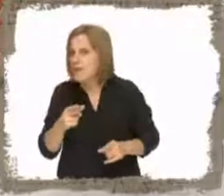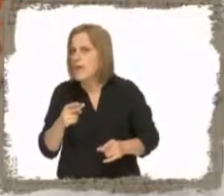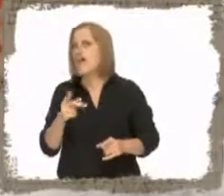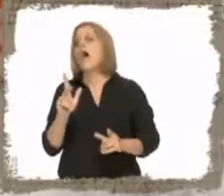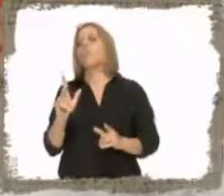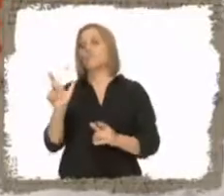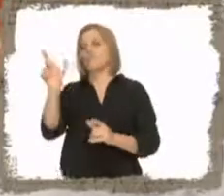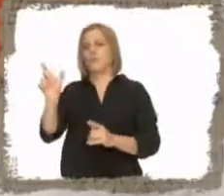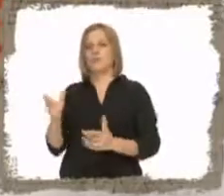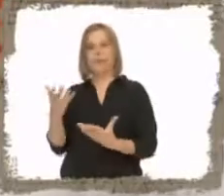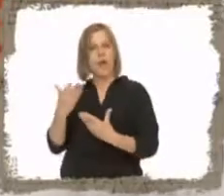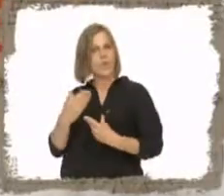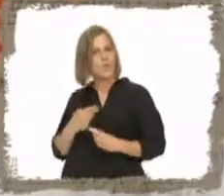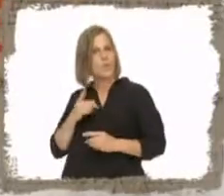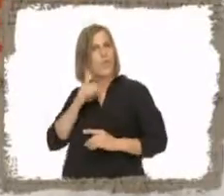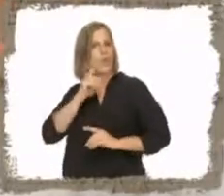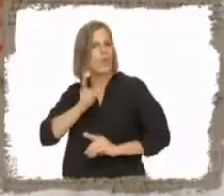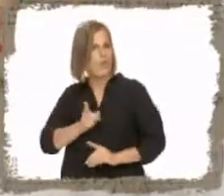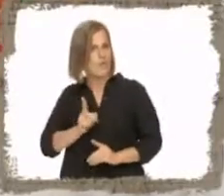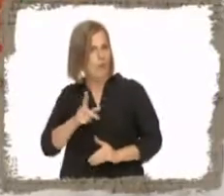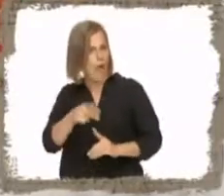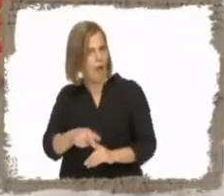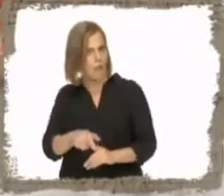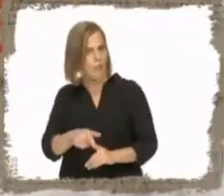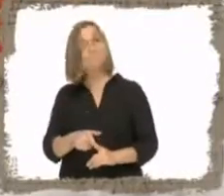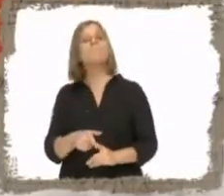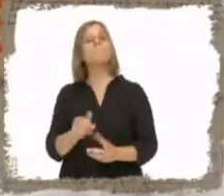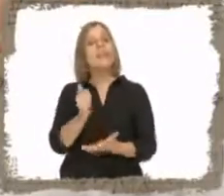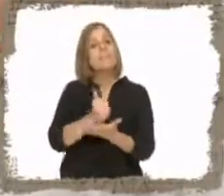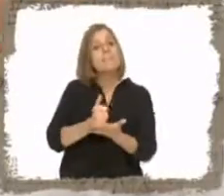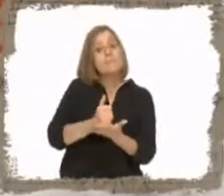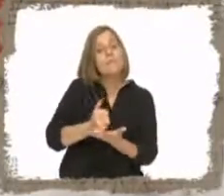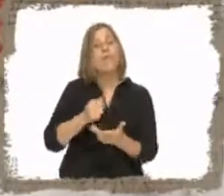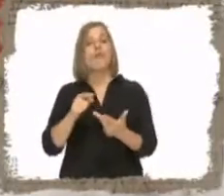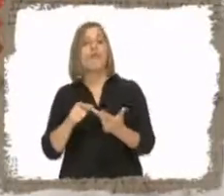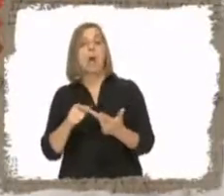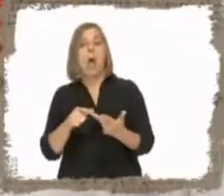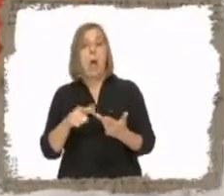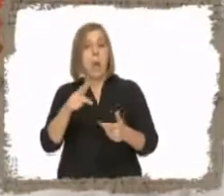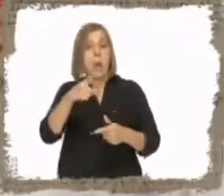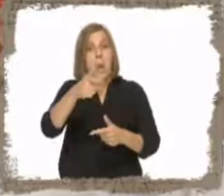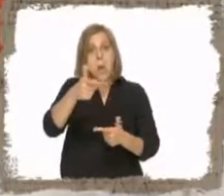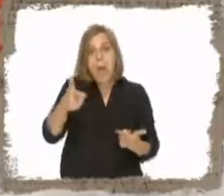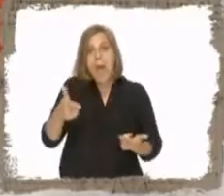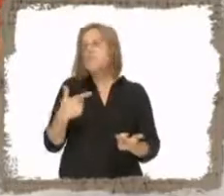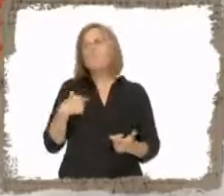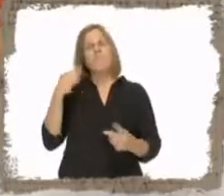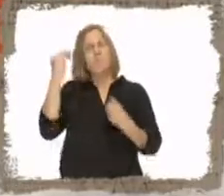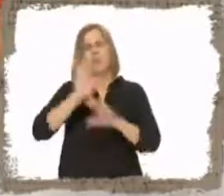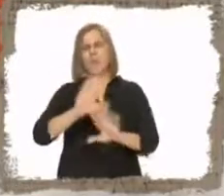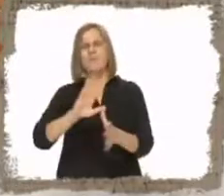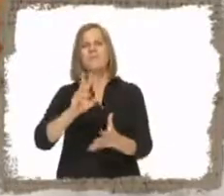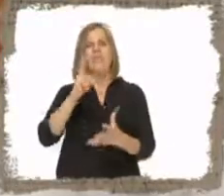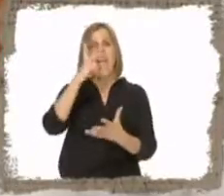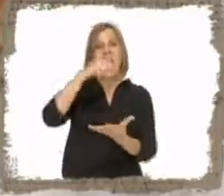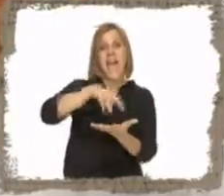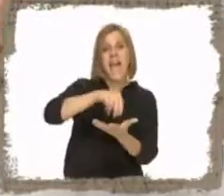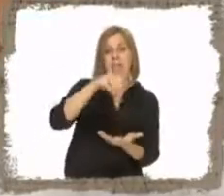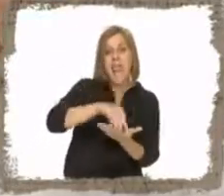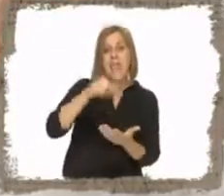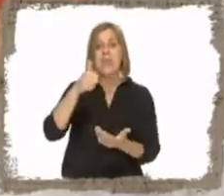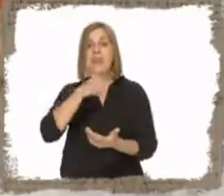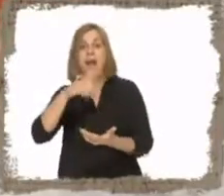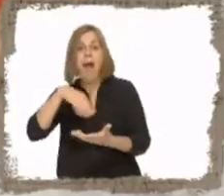tijeras, tenés que tener a alguien que te ayude y que no sean muy filosas. Puedes usar plasticola o si no tenés, no te preocupes. Con harina y